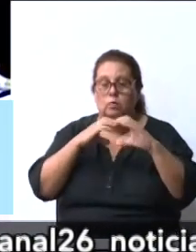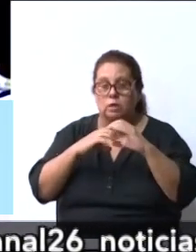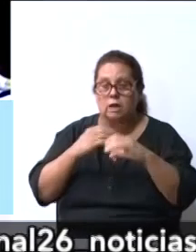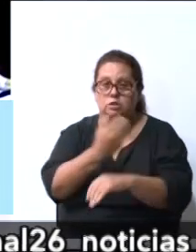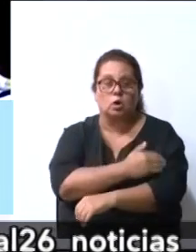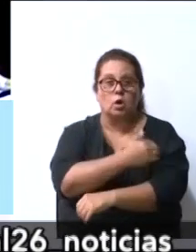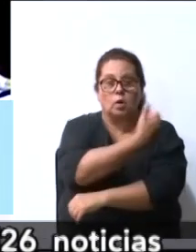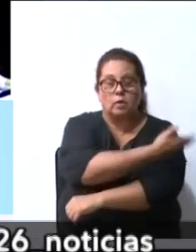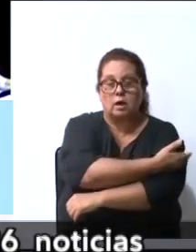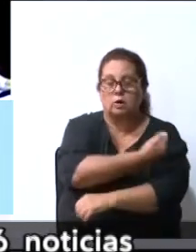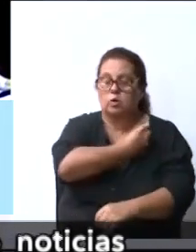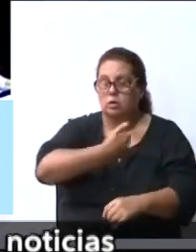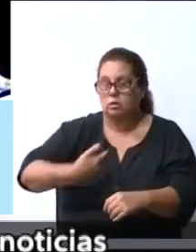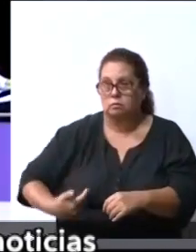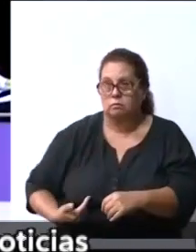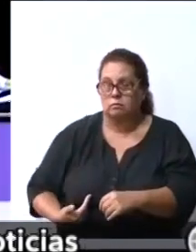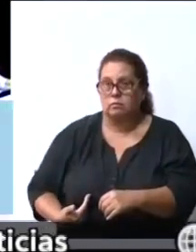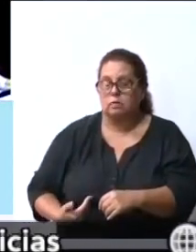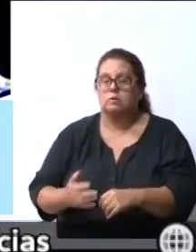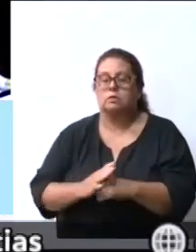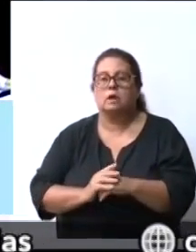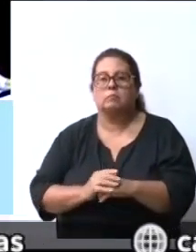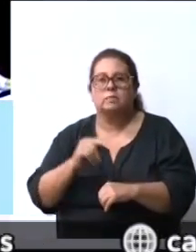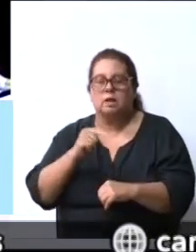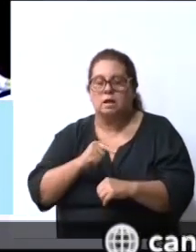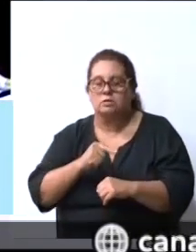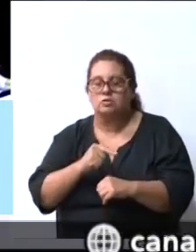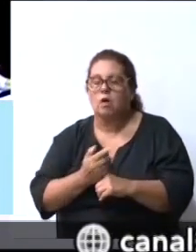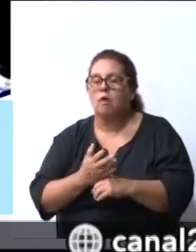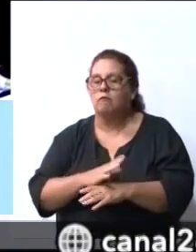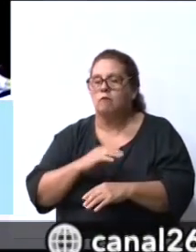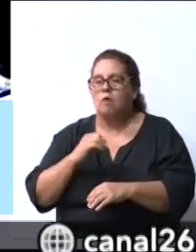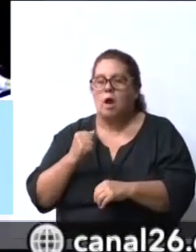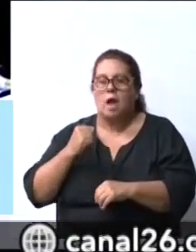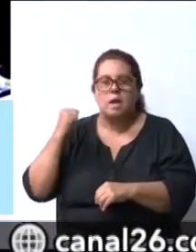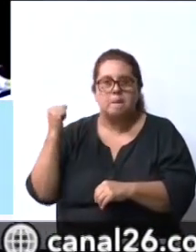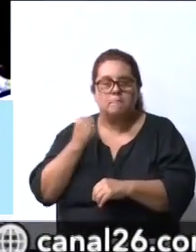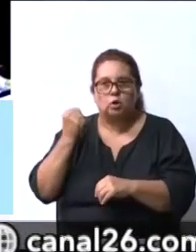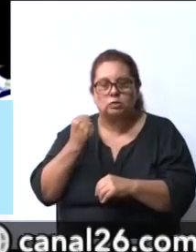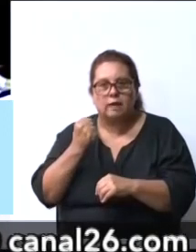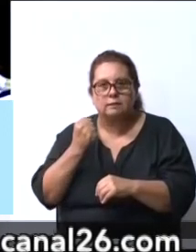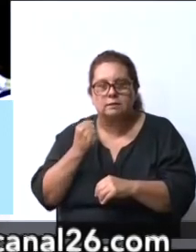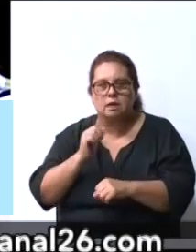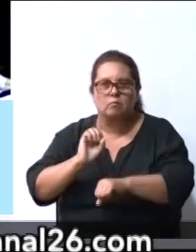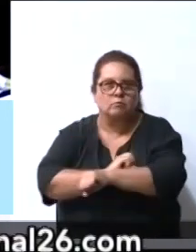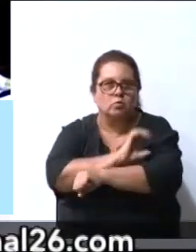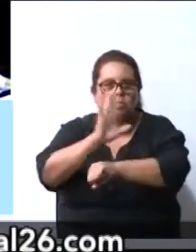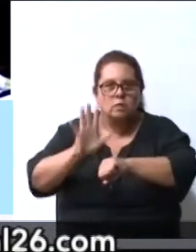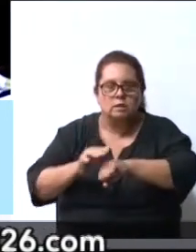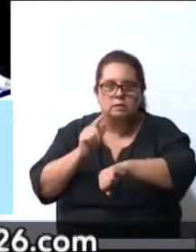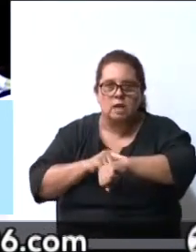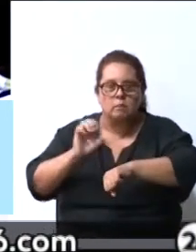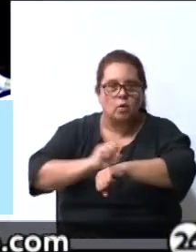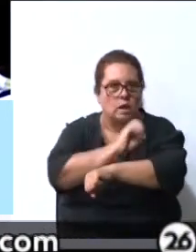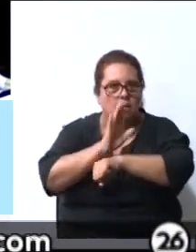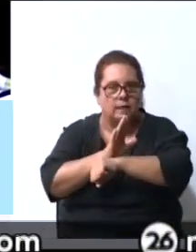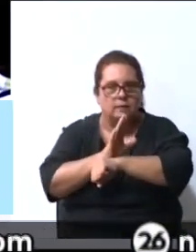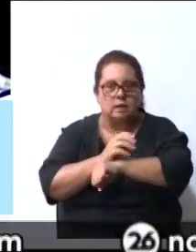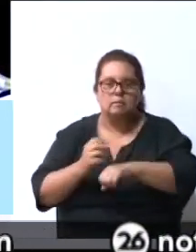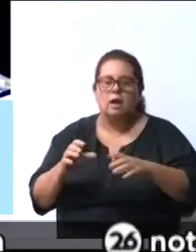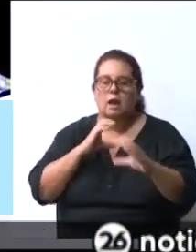funcionó, tuvo un rol fundamental durante la pandemia. Estos avances le devuelven tiempo a la